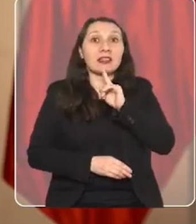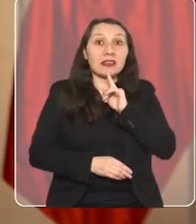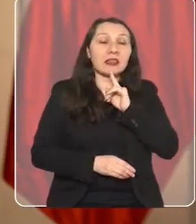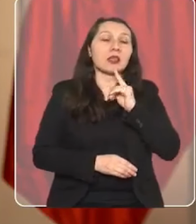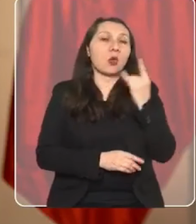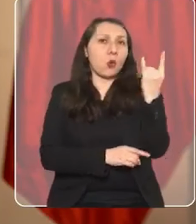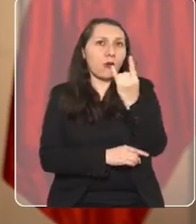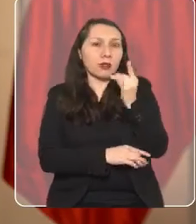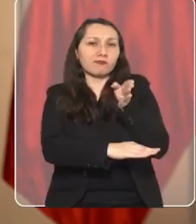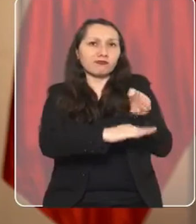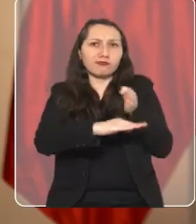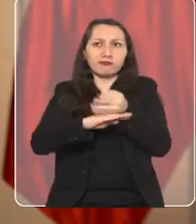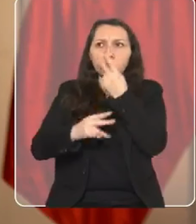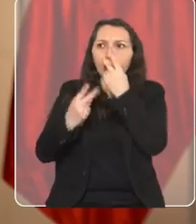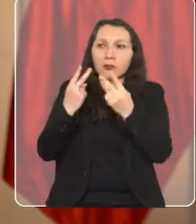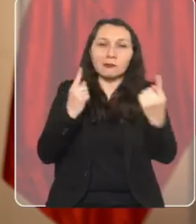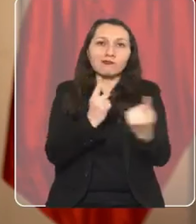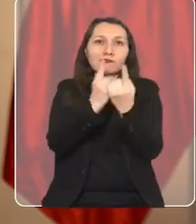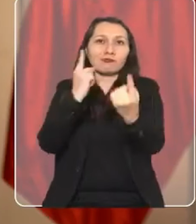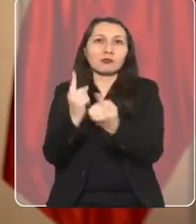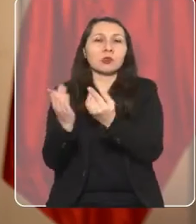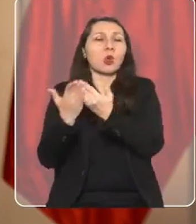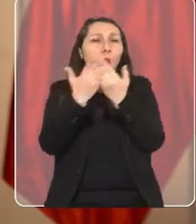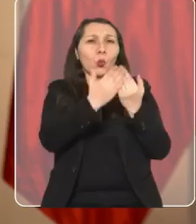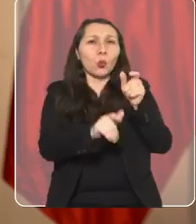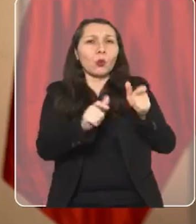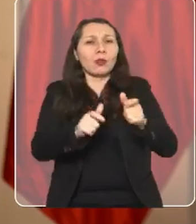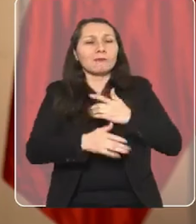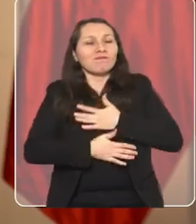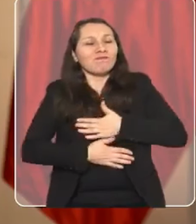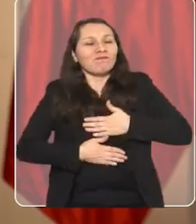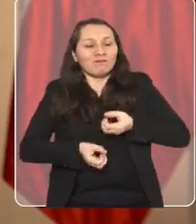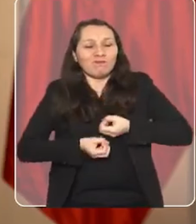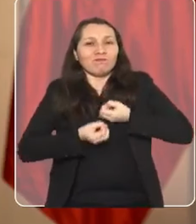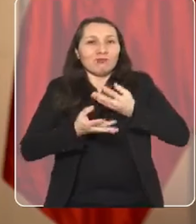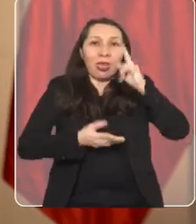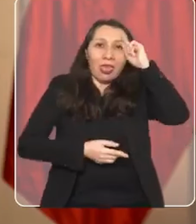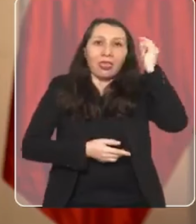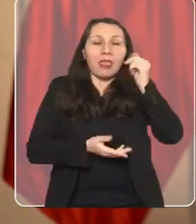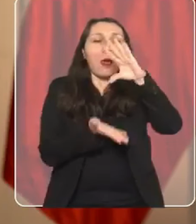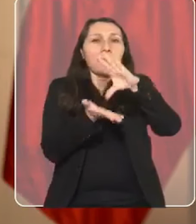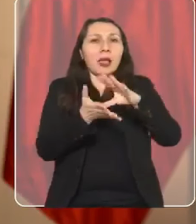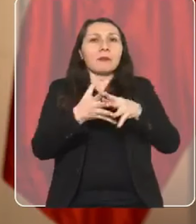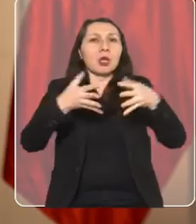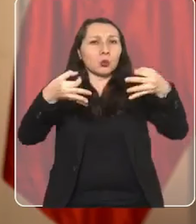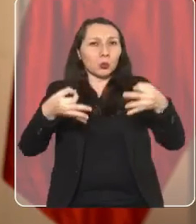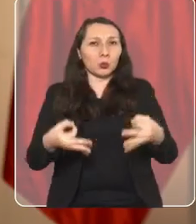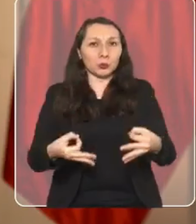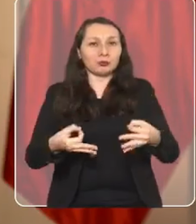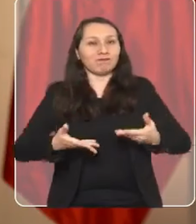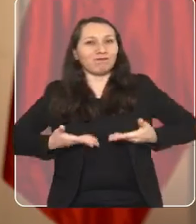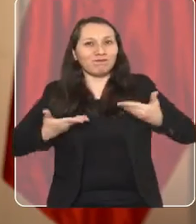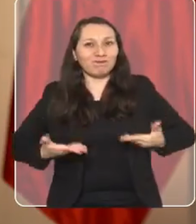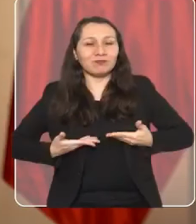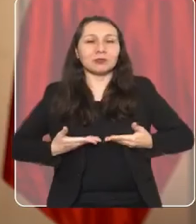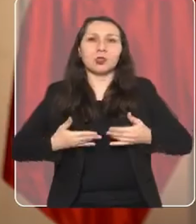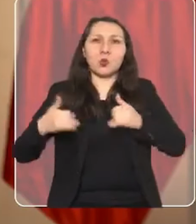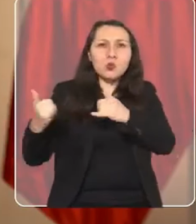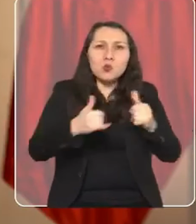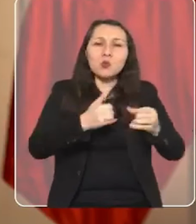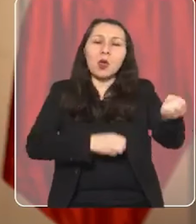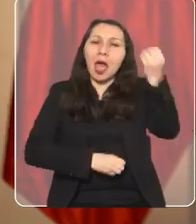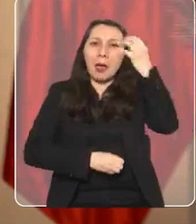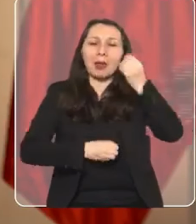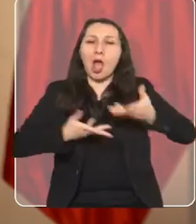universidades donde me encuentro con estudiantes deseosos de expresar sus ideas para tener un país más justo entusiastas de jugar y